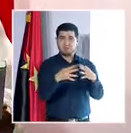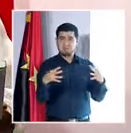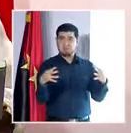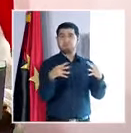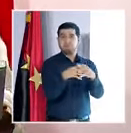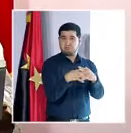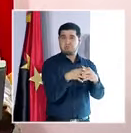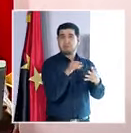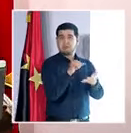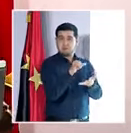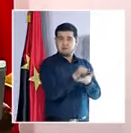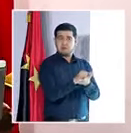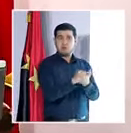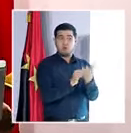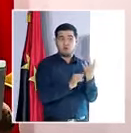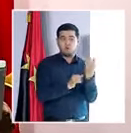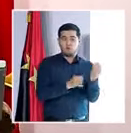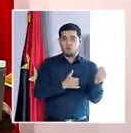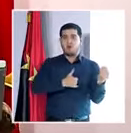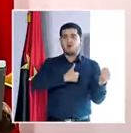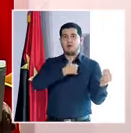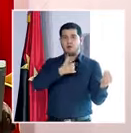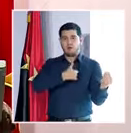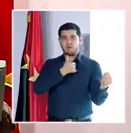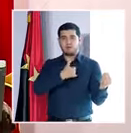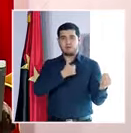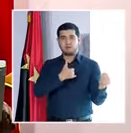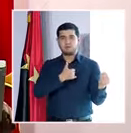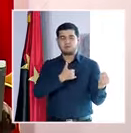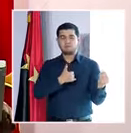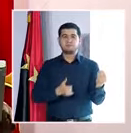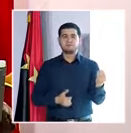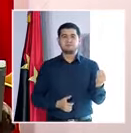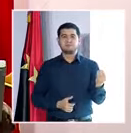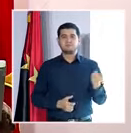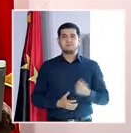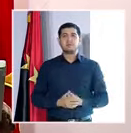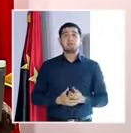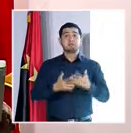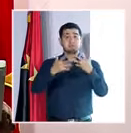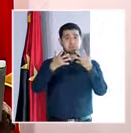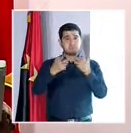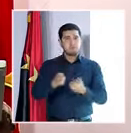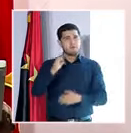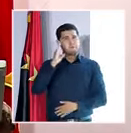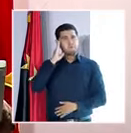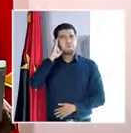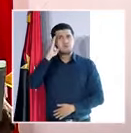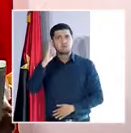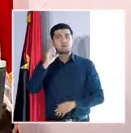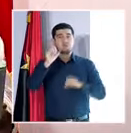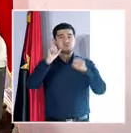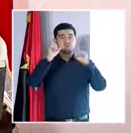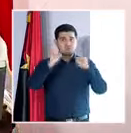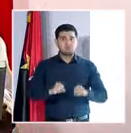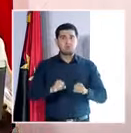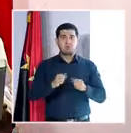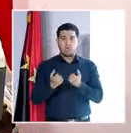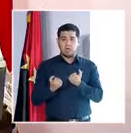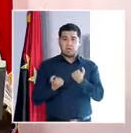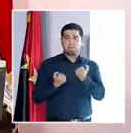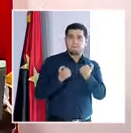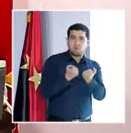un grupo y un puñado de jóvenes, hoy ya no tanto, que se atrevieron a soñar que le podían aportar a